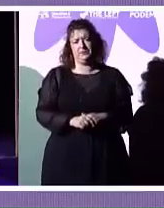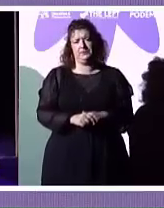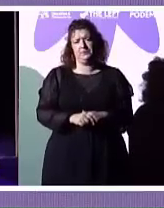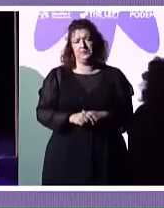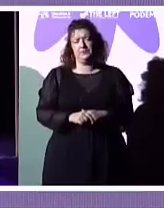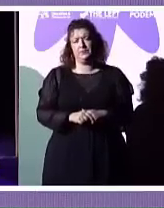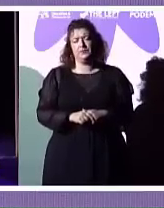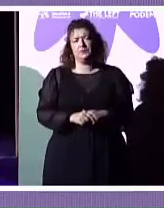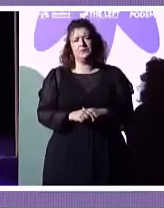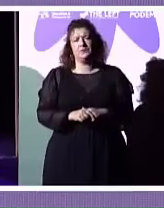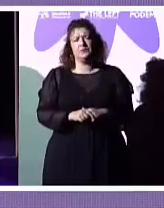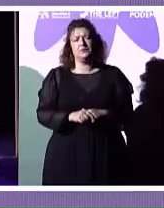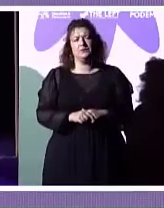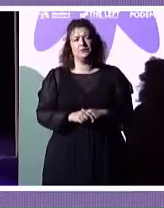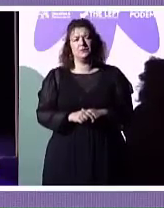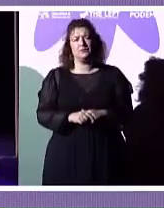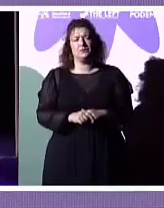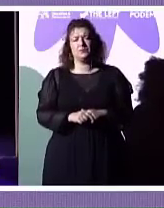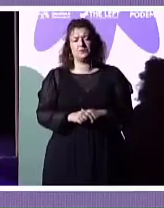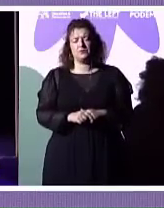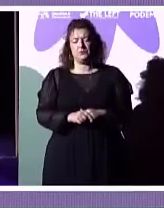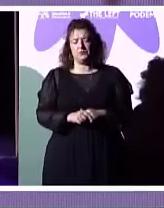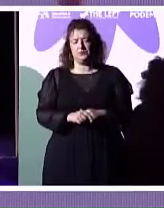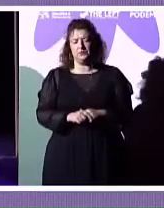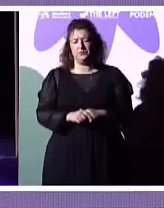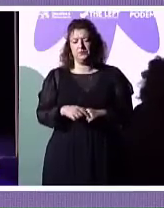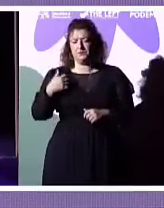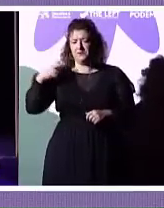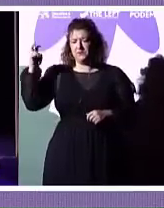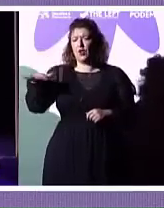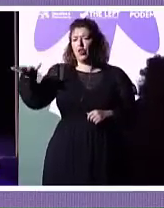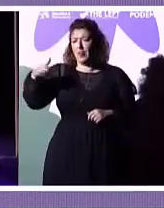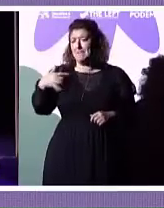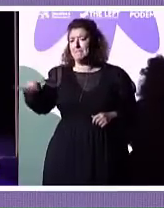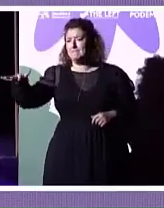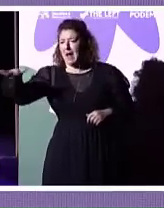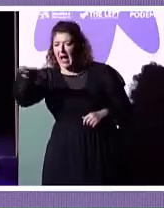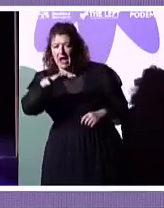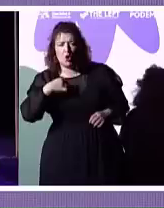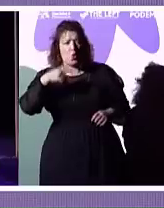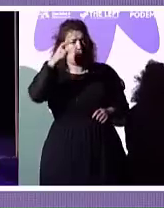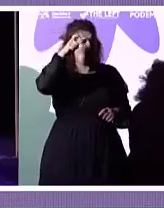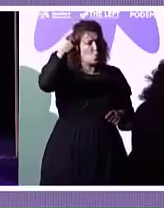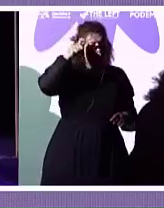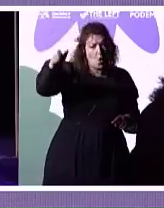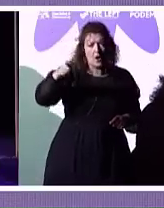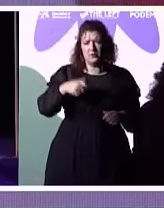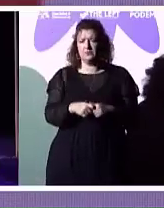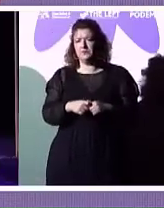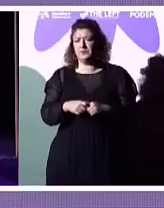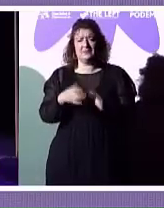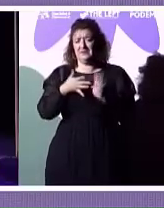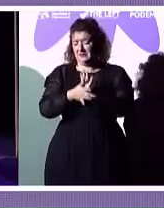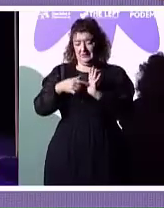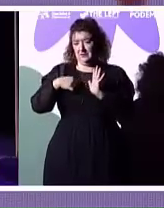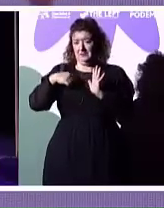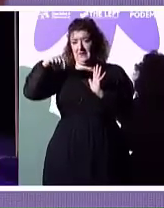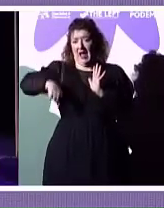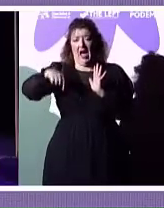venimos de nuestros barrios de nuestros pueblos desde abajo